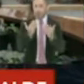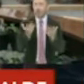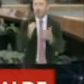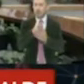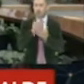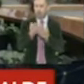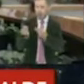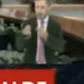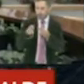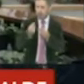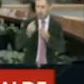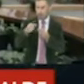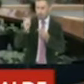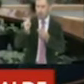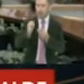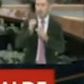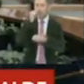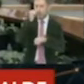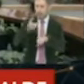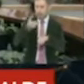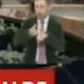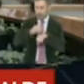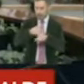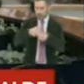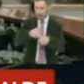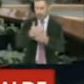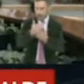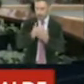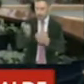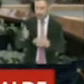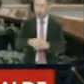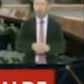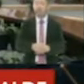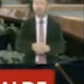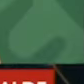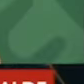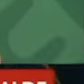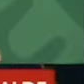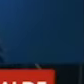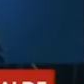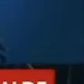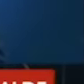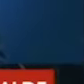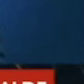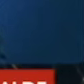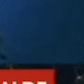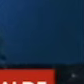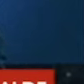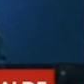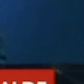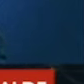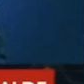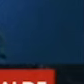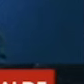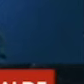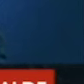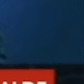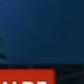de carne y hueso, salvo para él en lo individual. ¿Cuál es tu pronóstico, Luis Carlos Ugalde, para la